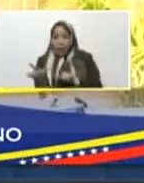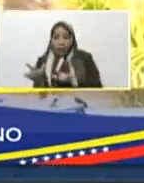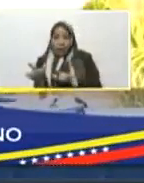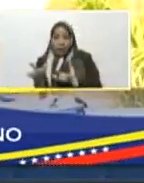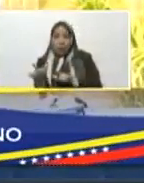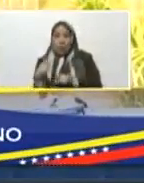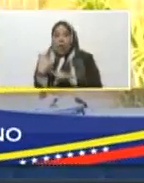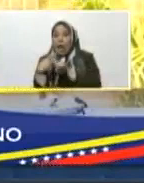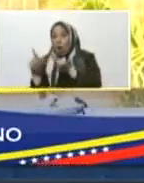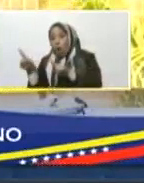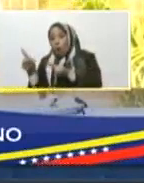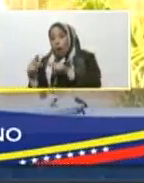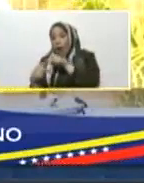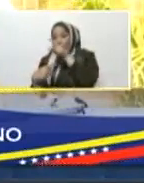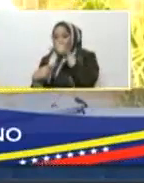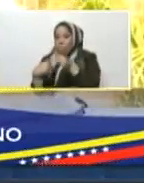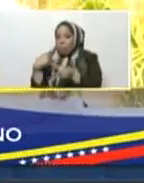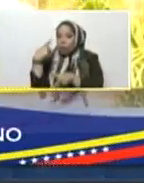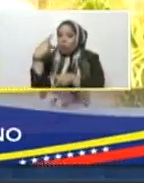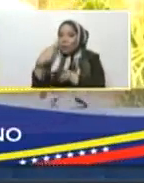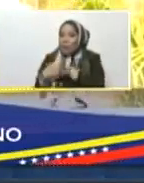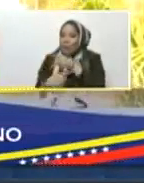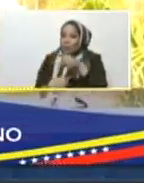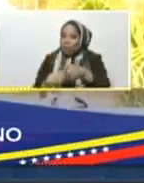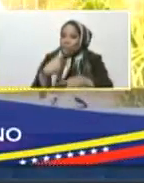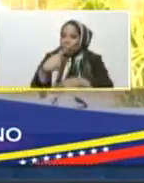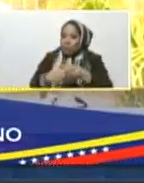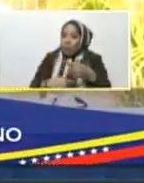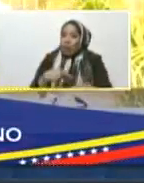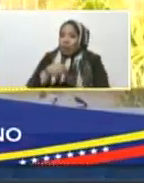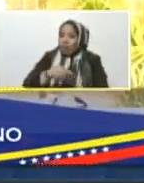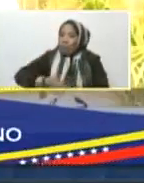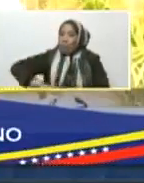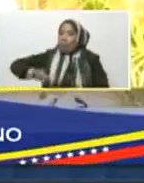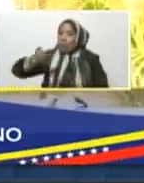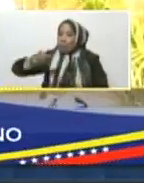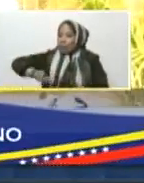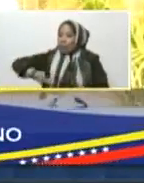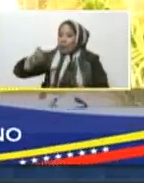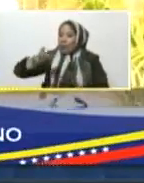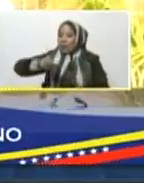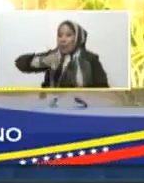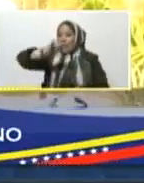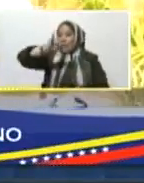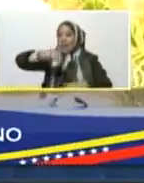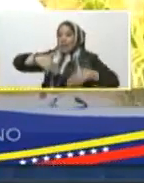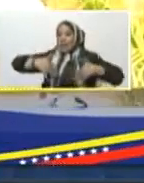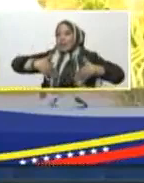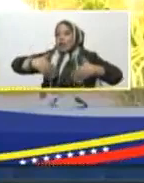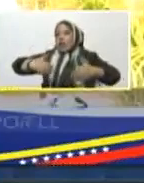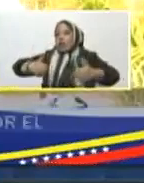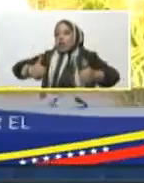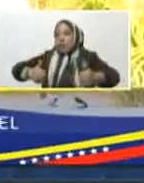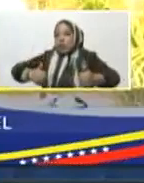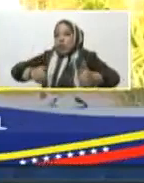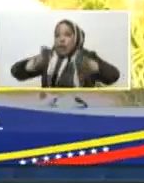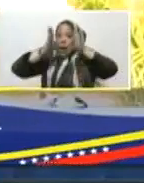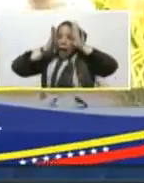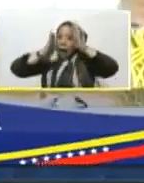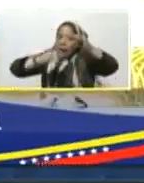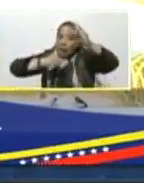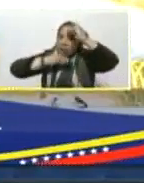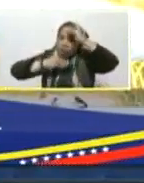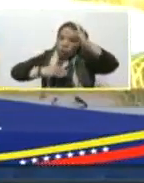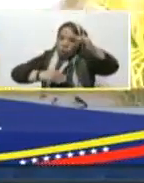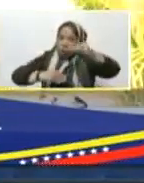en proceso. Esto es muy importante. Hay denuncias de salud. Debemos atenderlas.